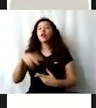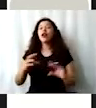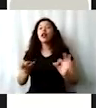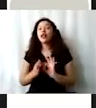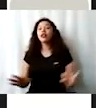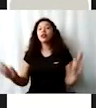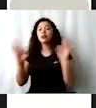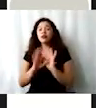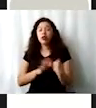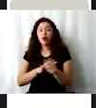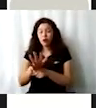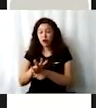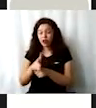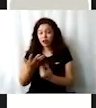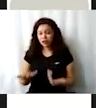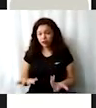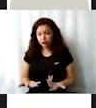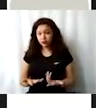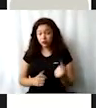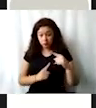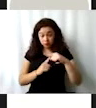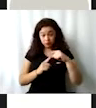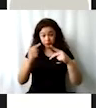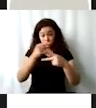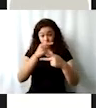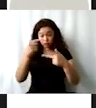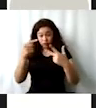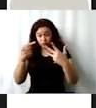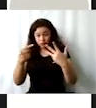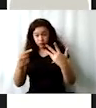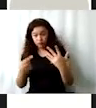estas tareas, porque estas tareas tienen que ver,